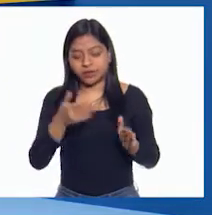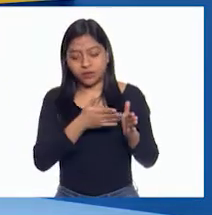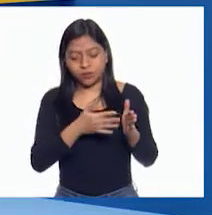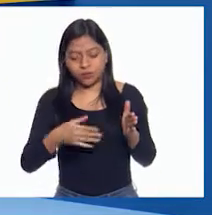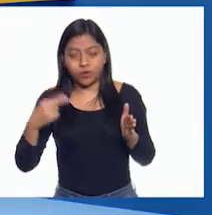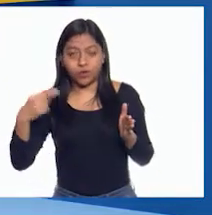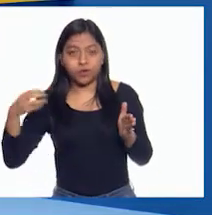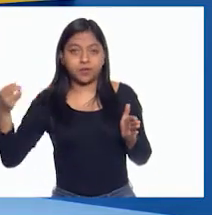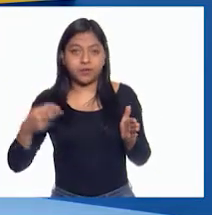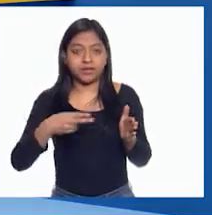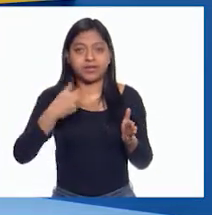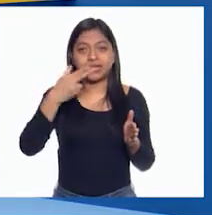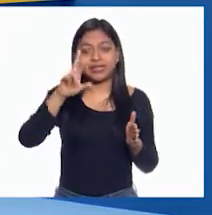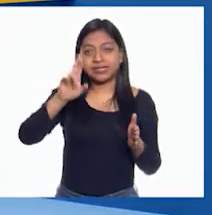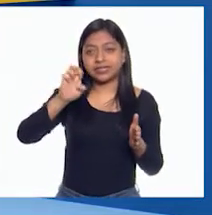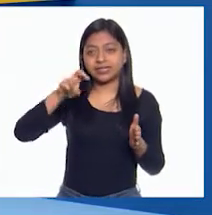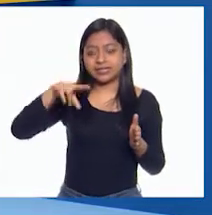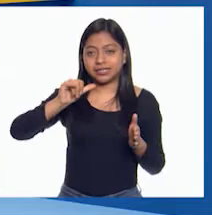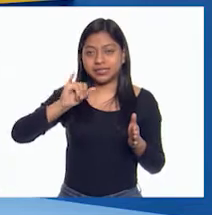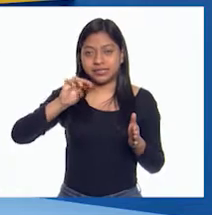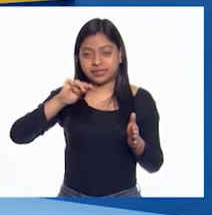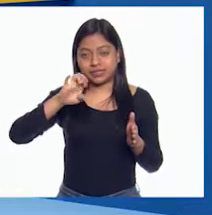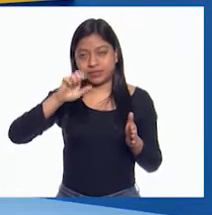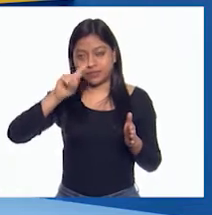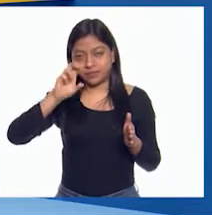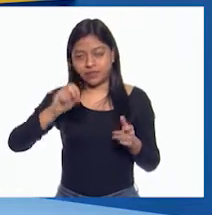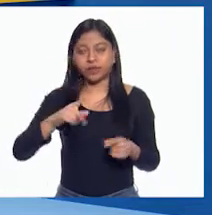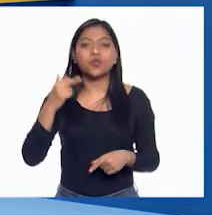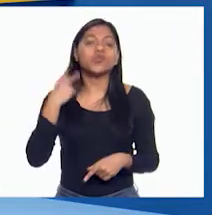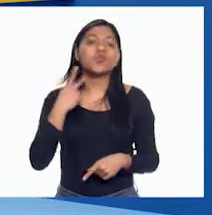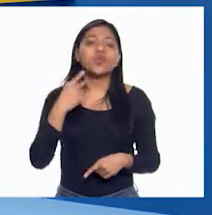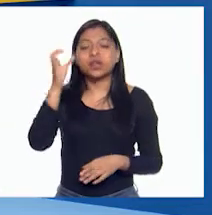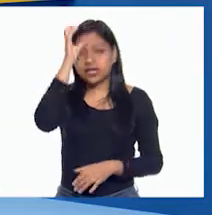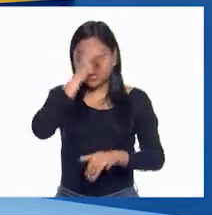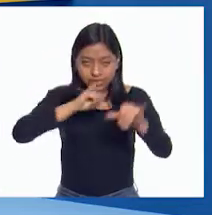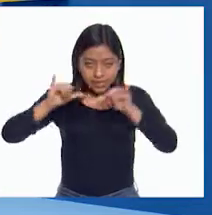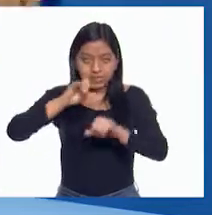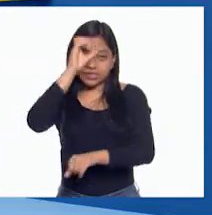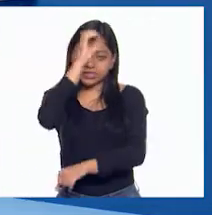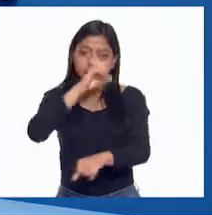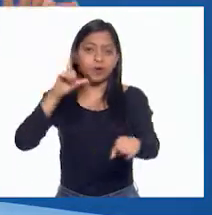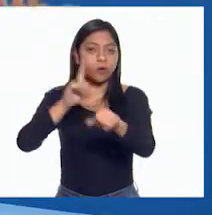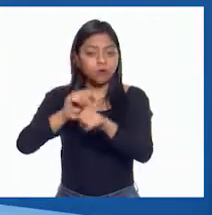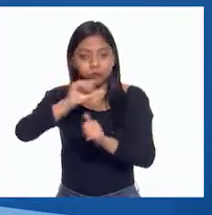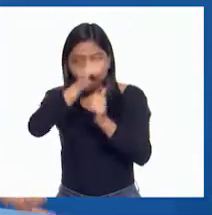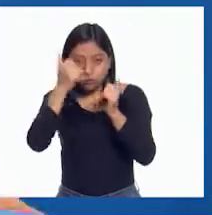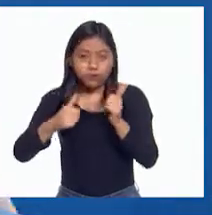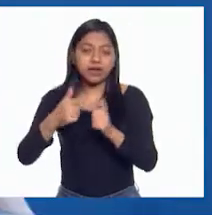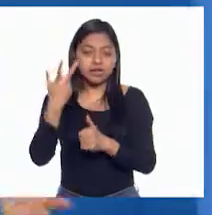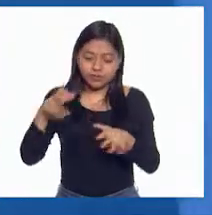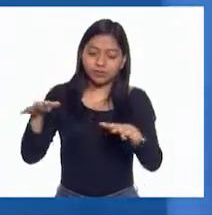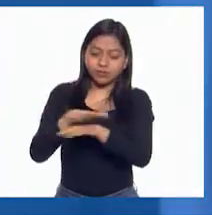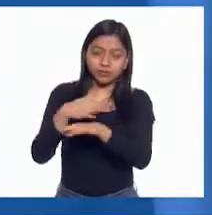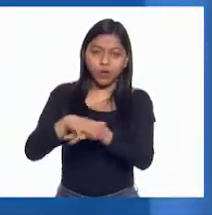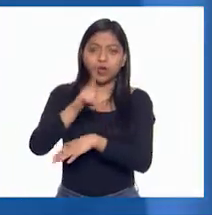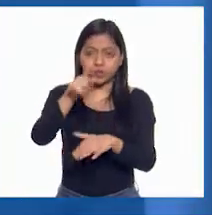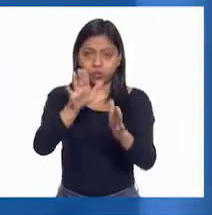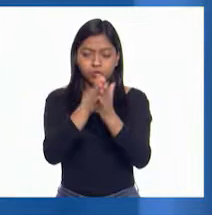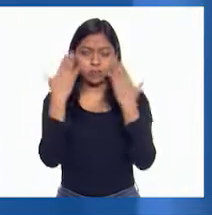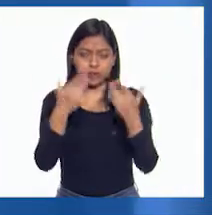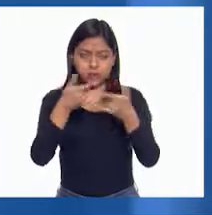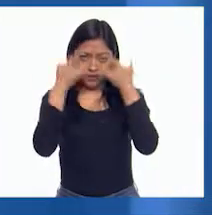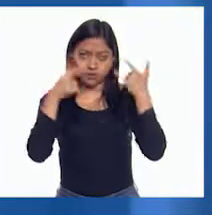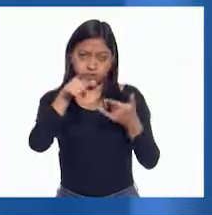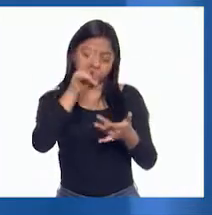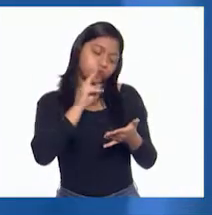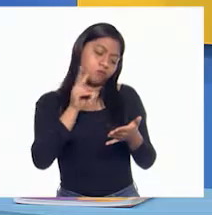en el terreno de la política, la economía, la sociedad, la ciencia y las artes. Apóyense, por supuesto, en su libro de historia de